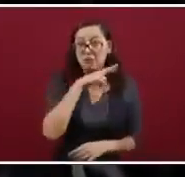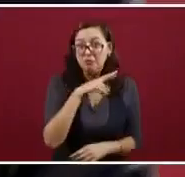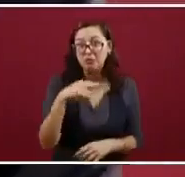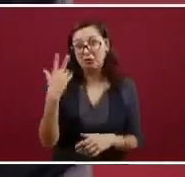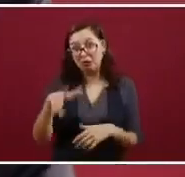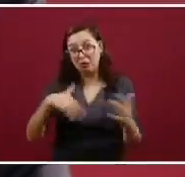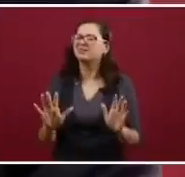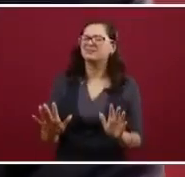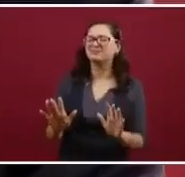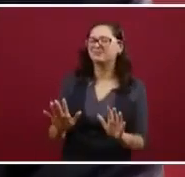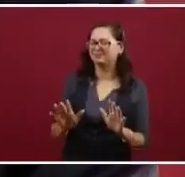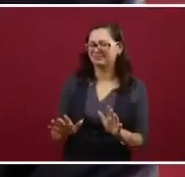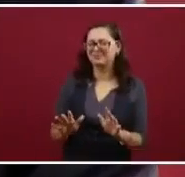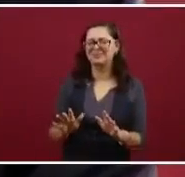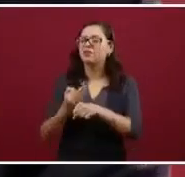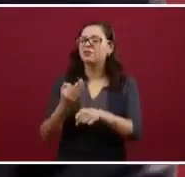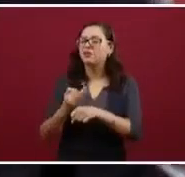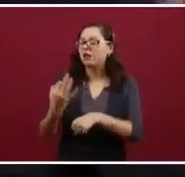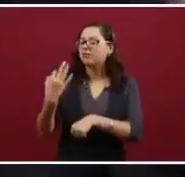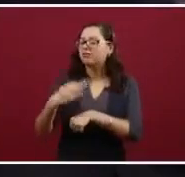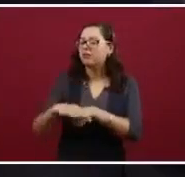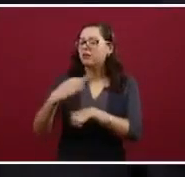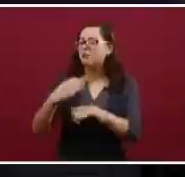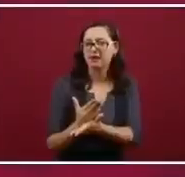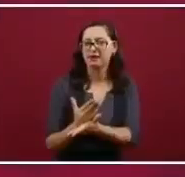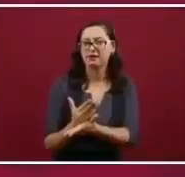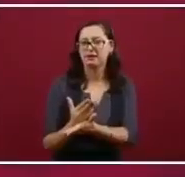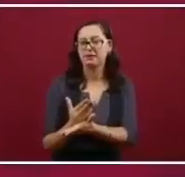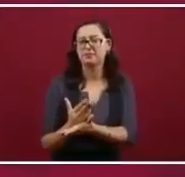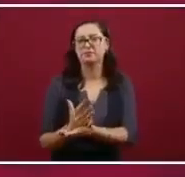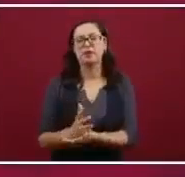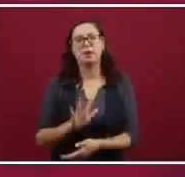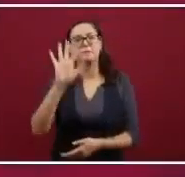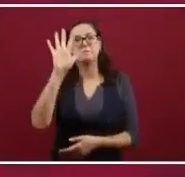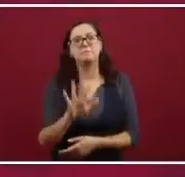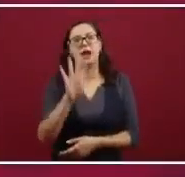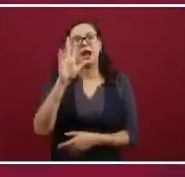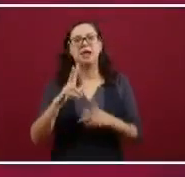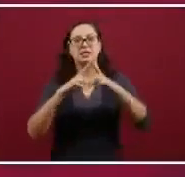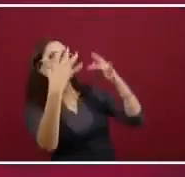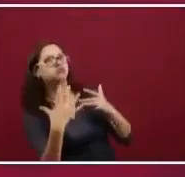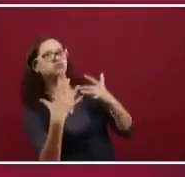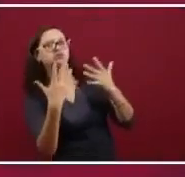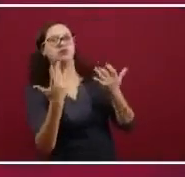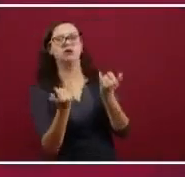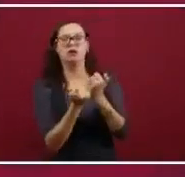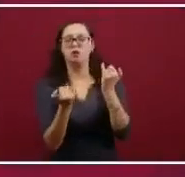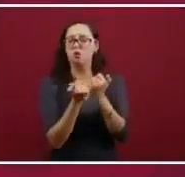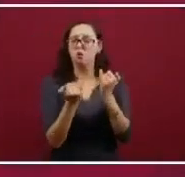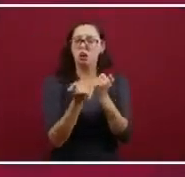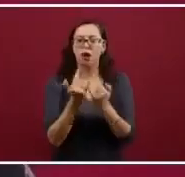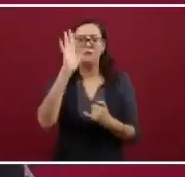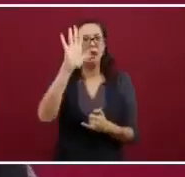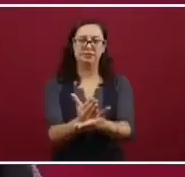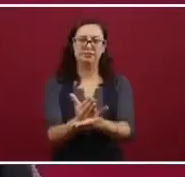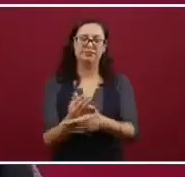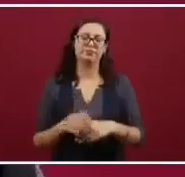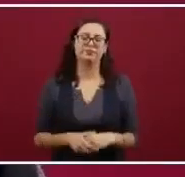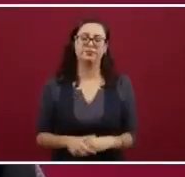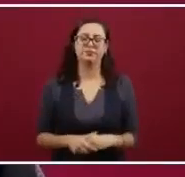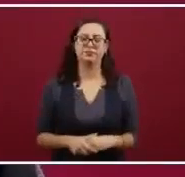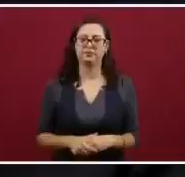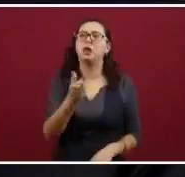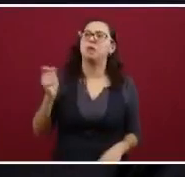pero había que poner un alto, porque era una avalancha, como si no hubiese habido cambio, o como si fuese más de lo mismo.